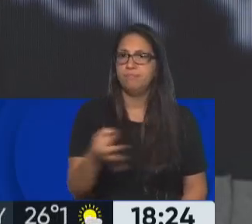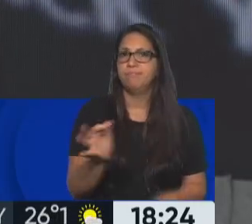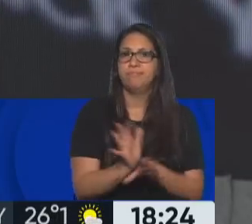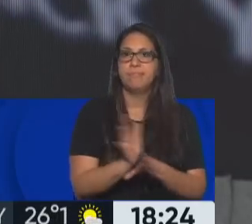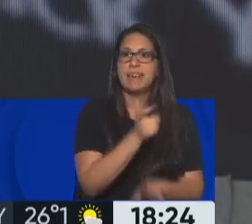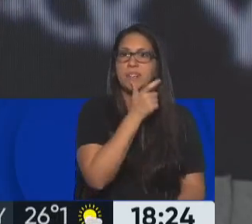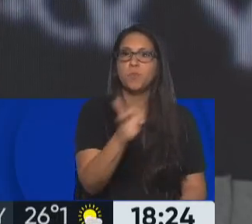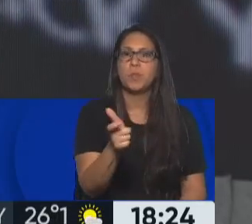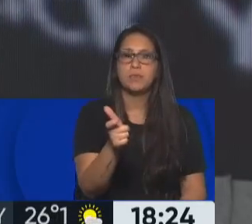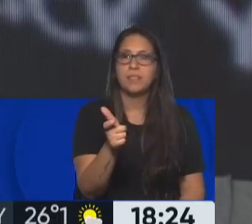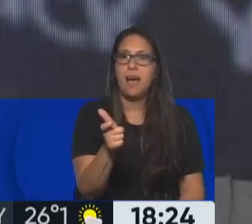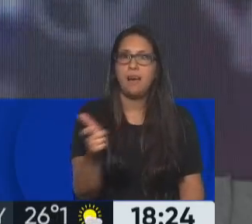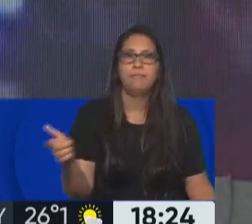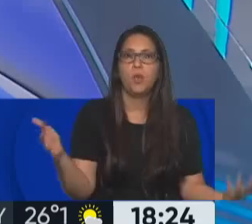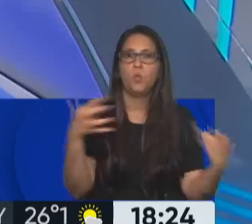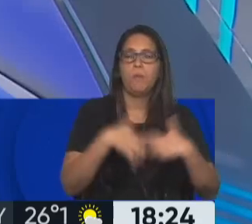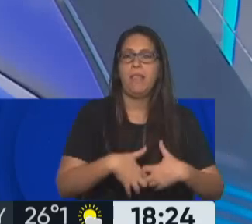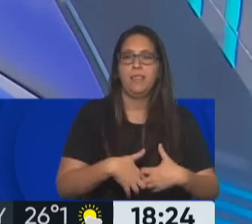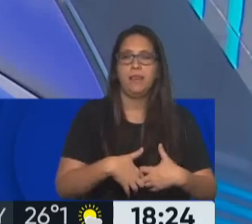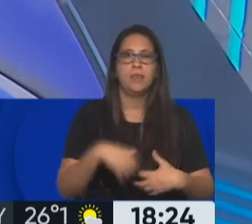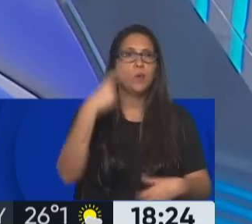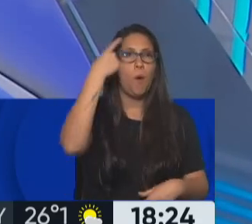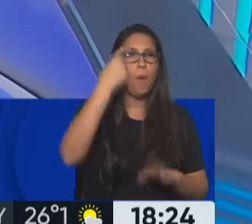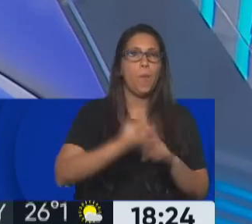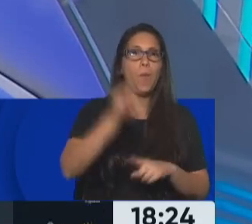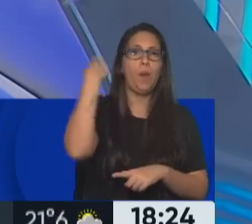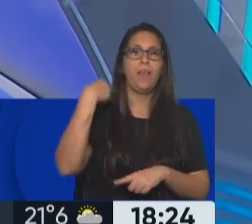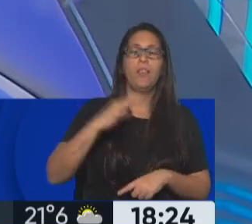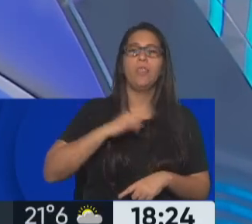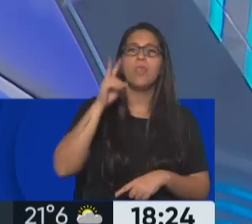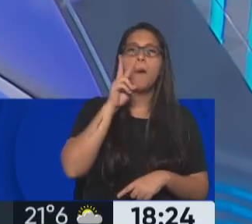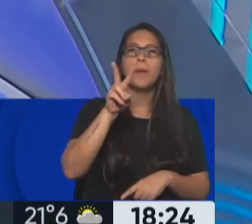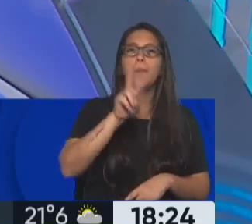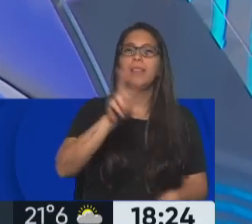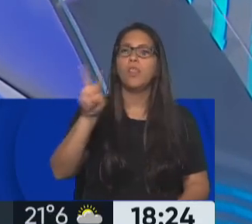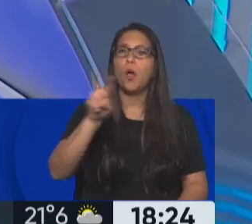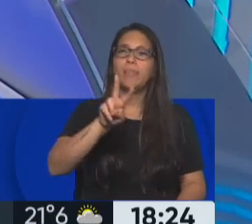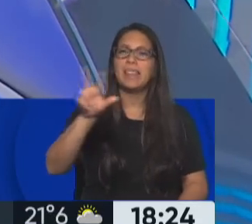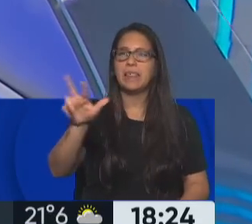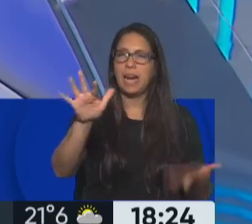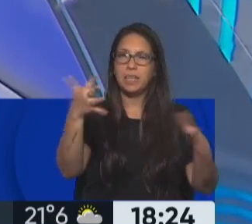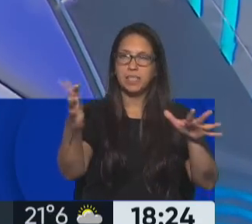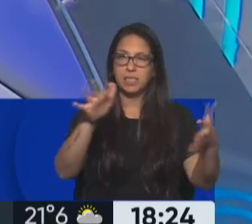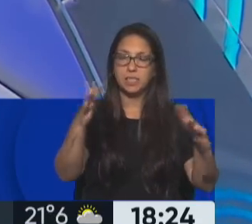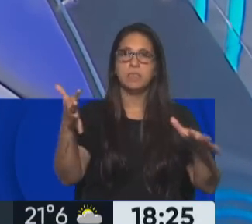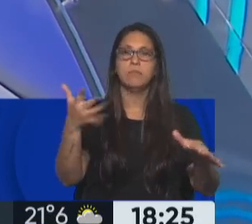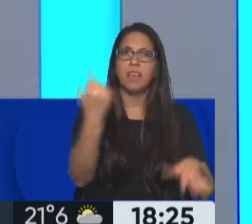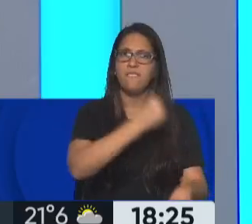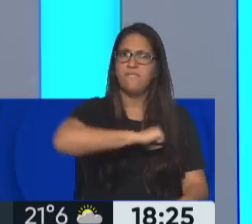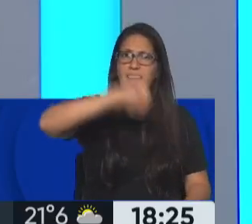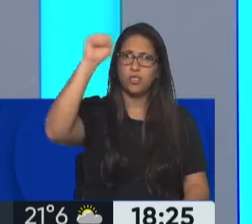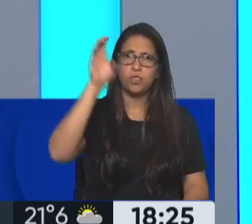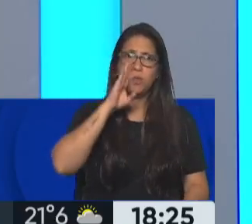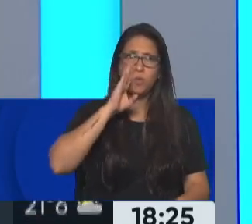por qué ganó Donald Trump y otras cuestiones, ¿no? Es que si uno se va a 2022, comienzo de 2023, la inflación estadounidense era la más alta